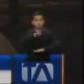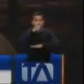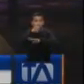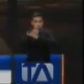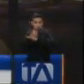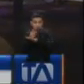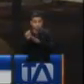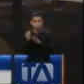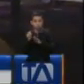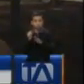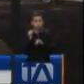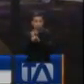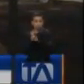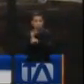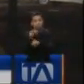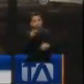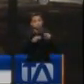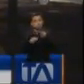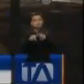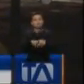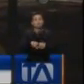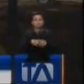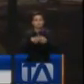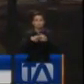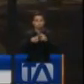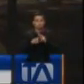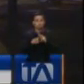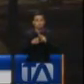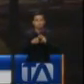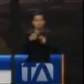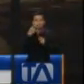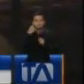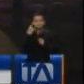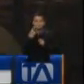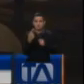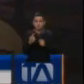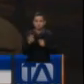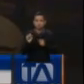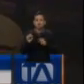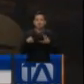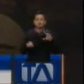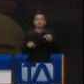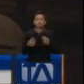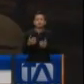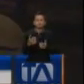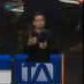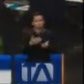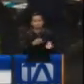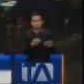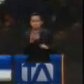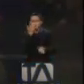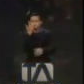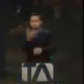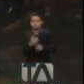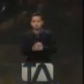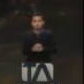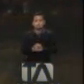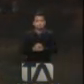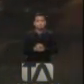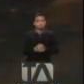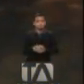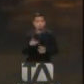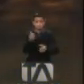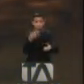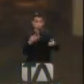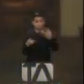las investigaciones correspondientes para determinar ¿a qué se debe la muerte del ciudadano? Las versiones